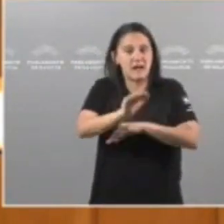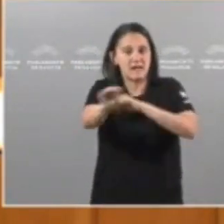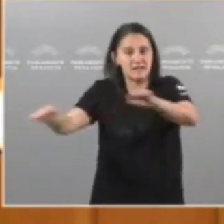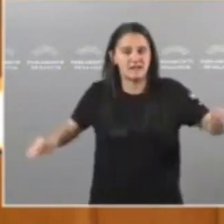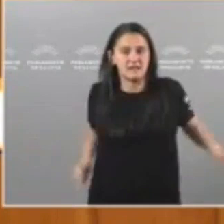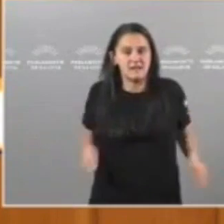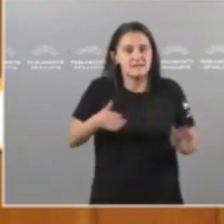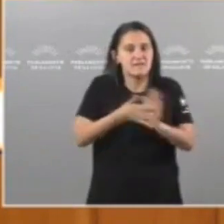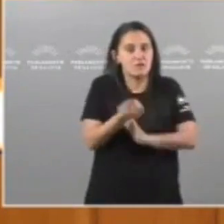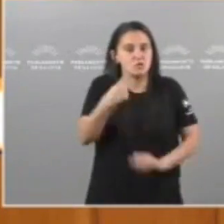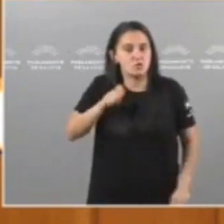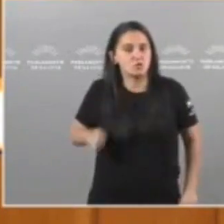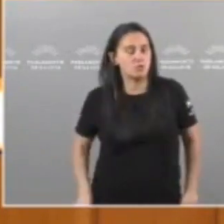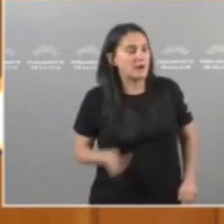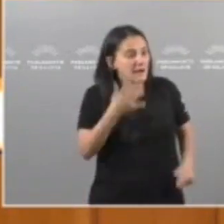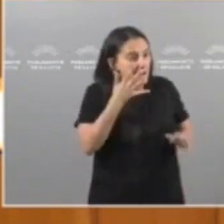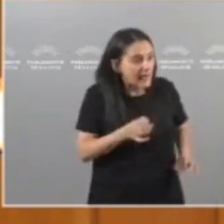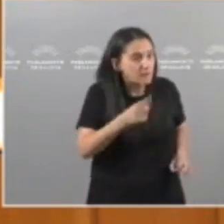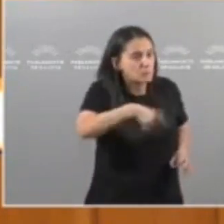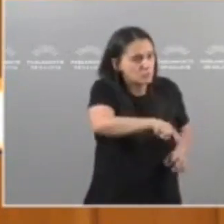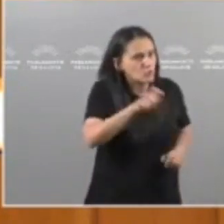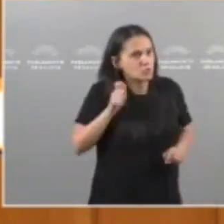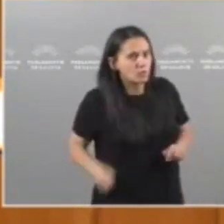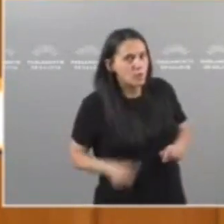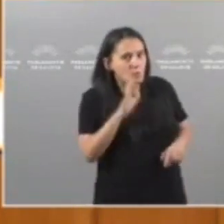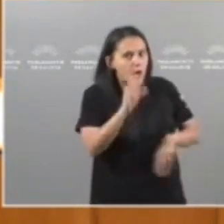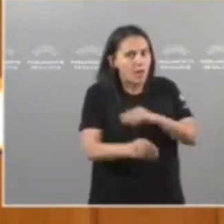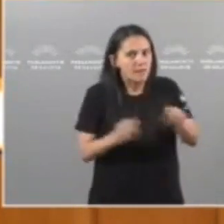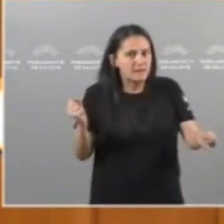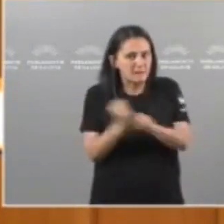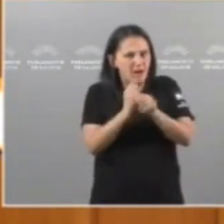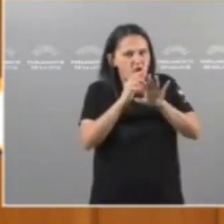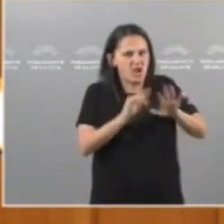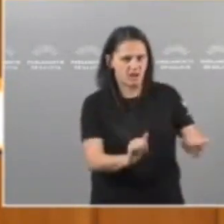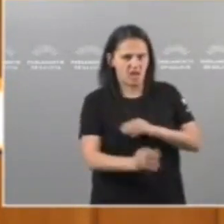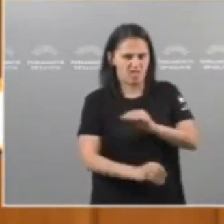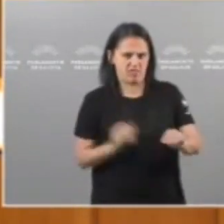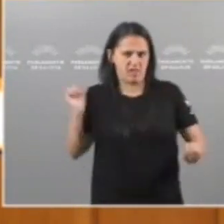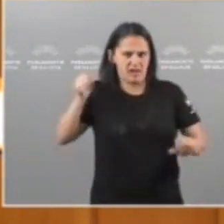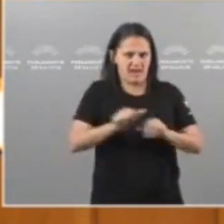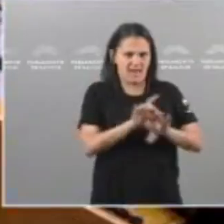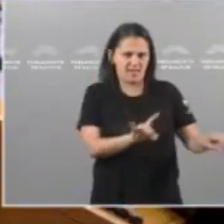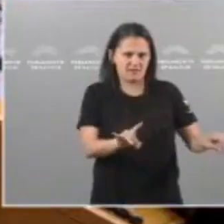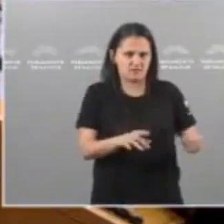por facelo. Sin embargo, vostedes sí que están cobrando por facer un traballo que deberían de facer.